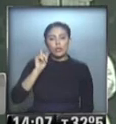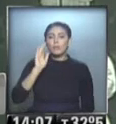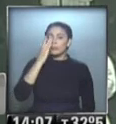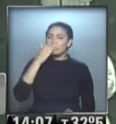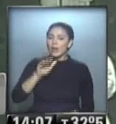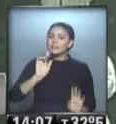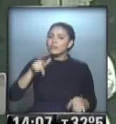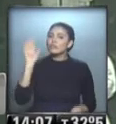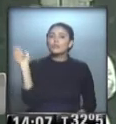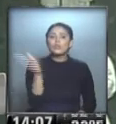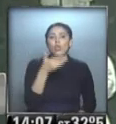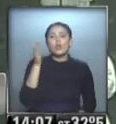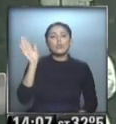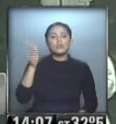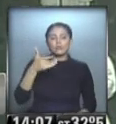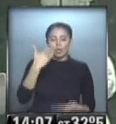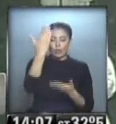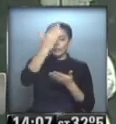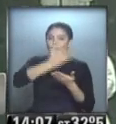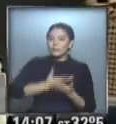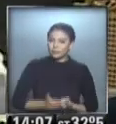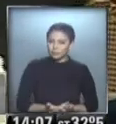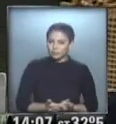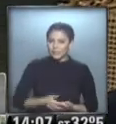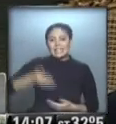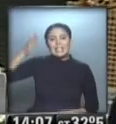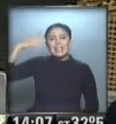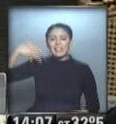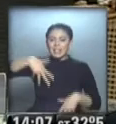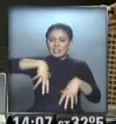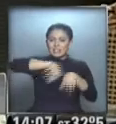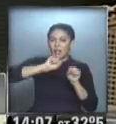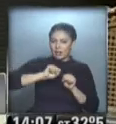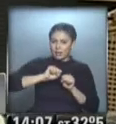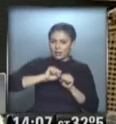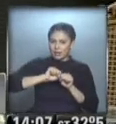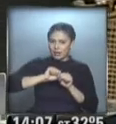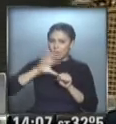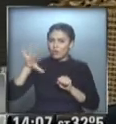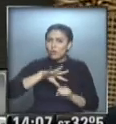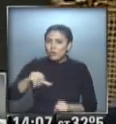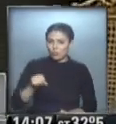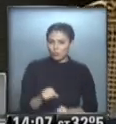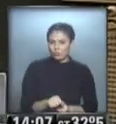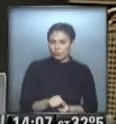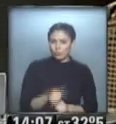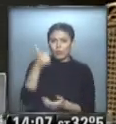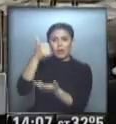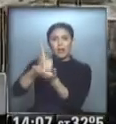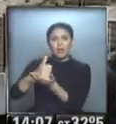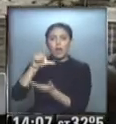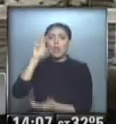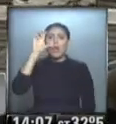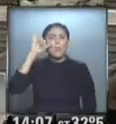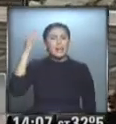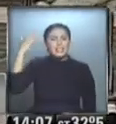entregarle todo el mobiliario que le fuera sustraído al mariscal Francisco